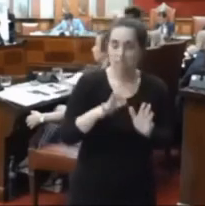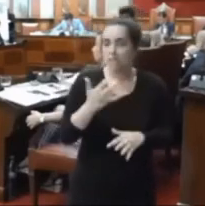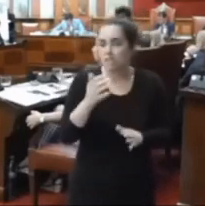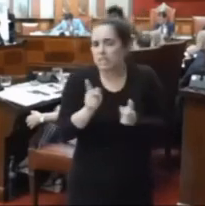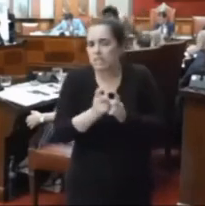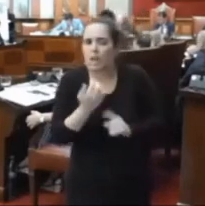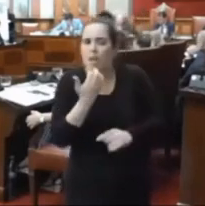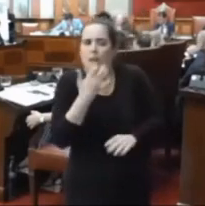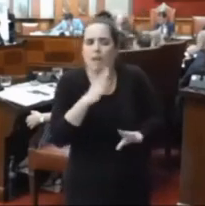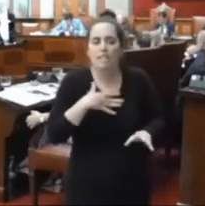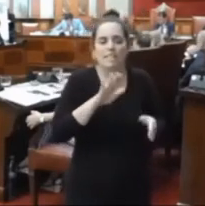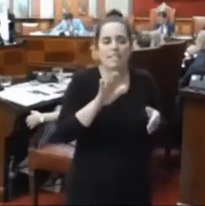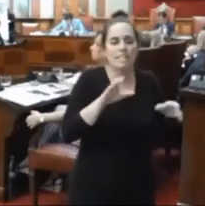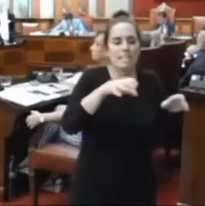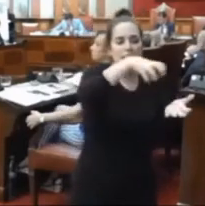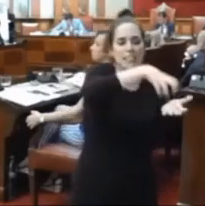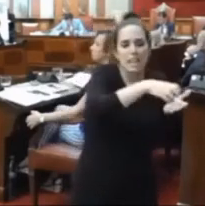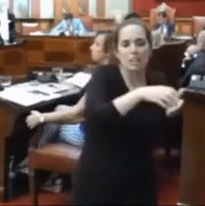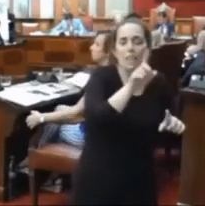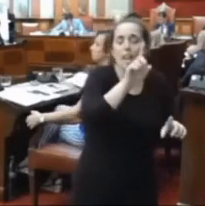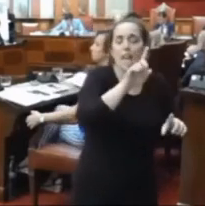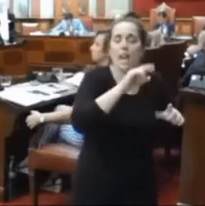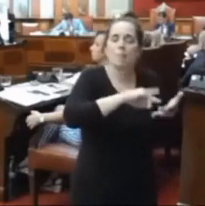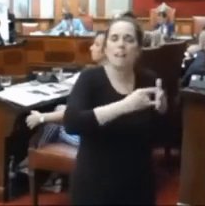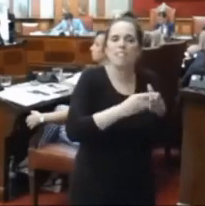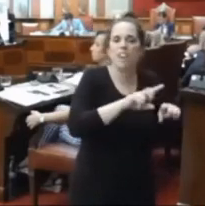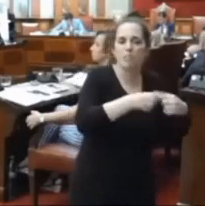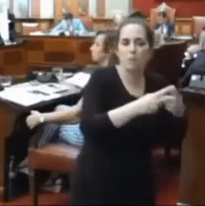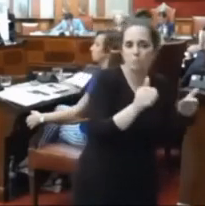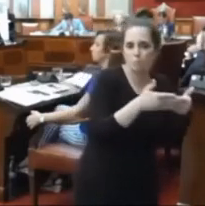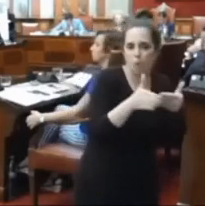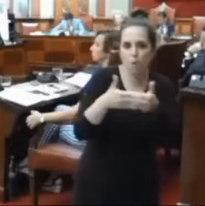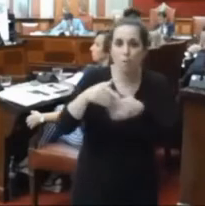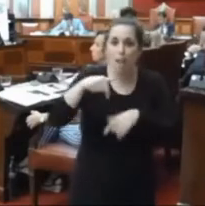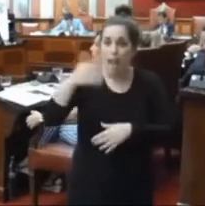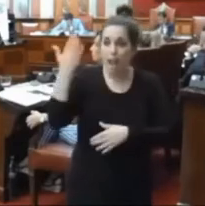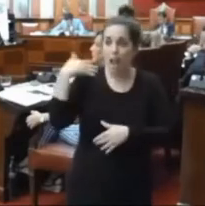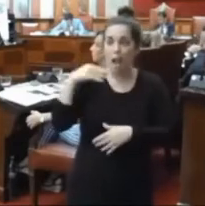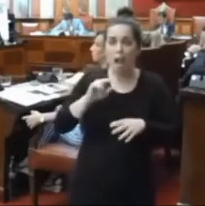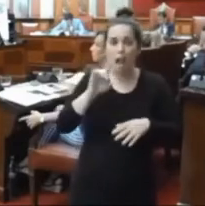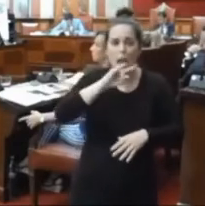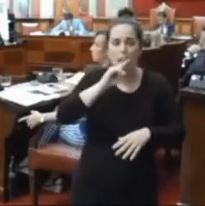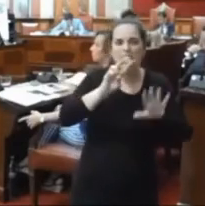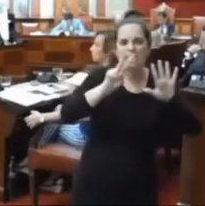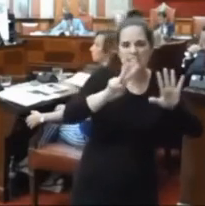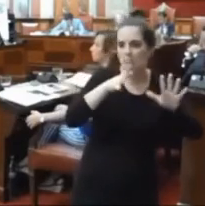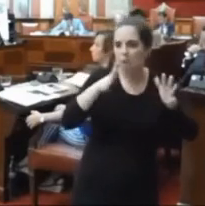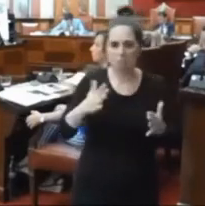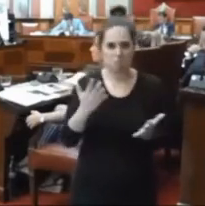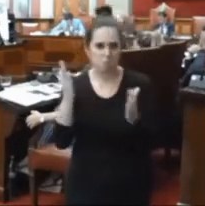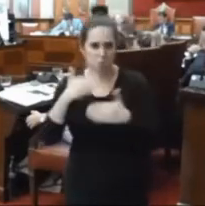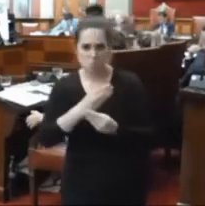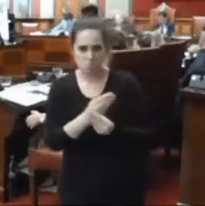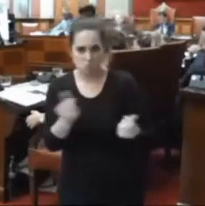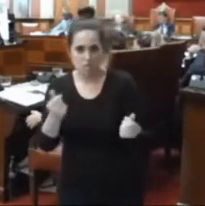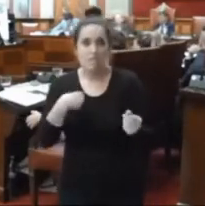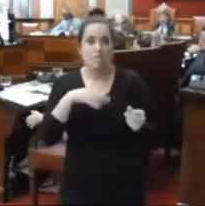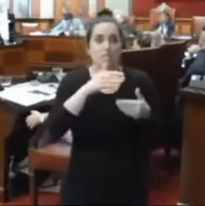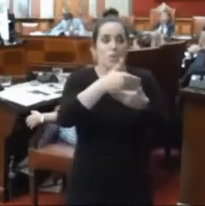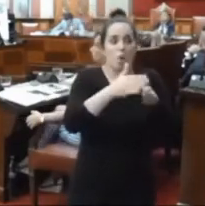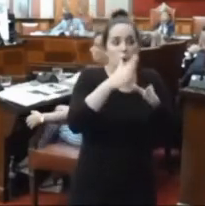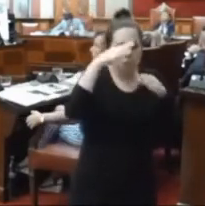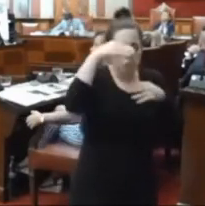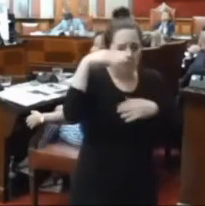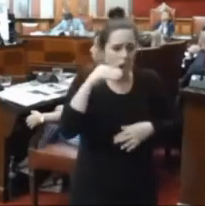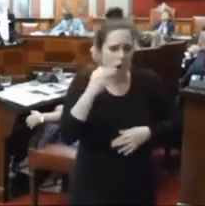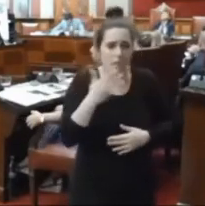cierre de los centros de planificación familiar. Llegamos a tener en Canarias 7, en estos momentos ninguno. De las consultas jóvenes llegamos a tener 9, en estos momentos